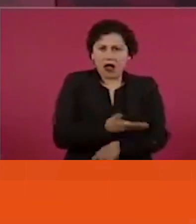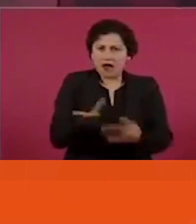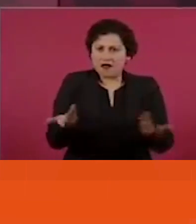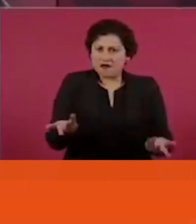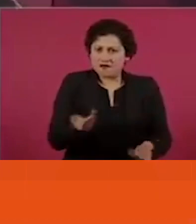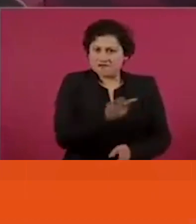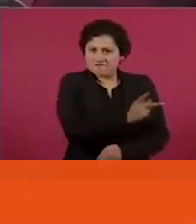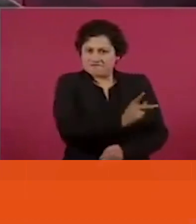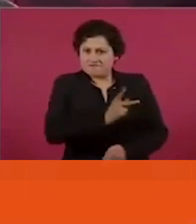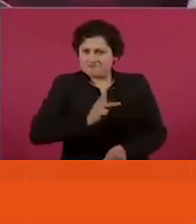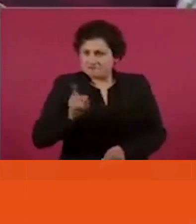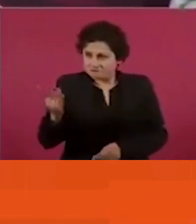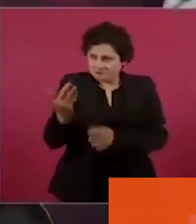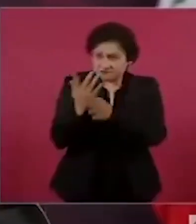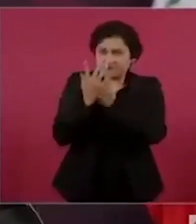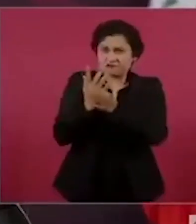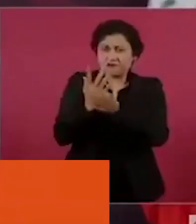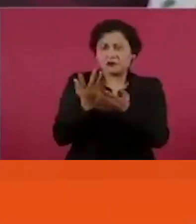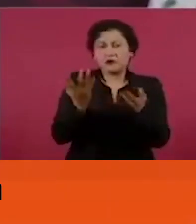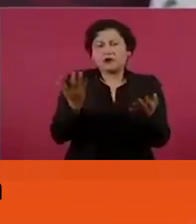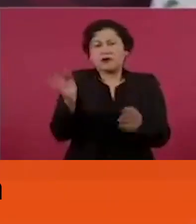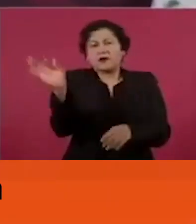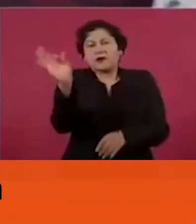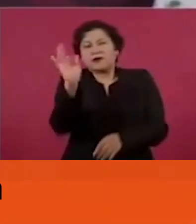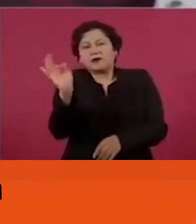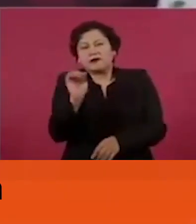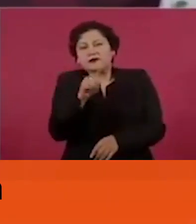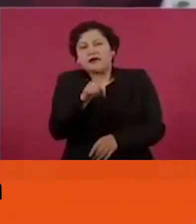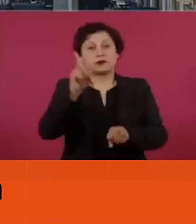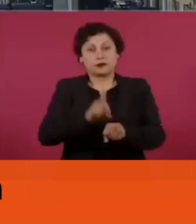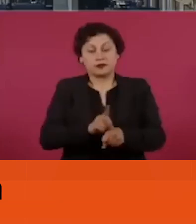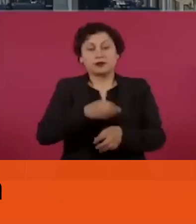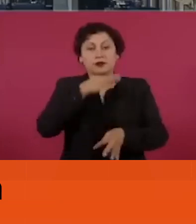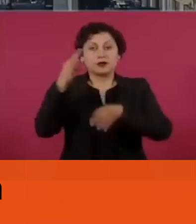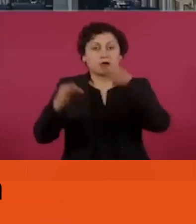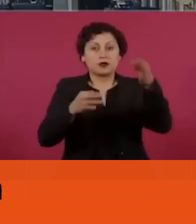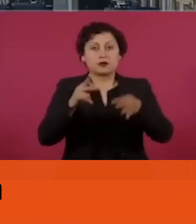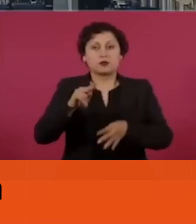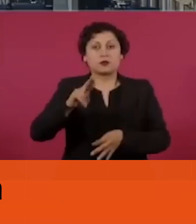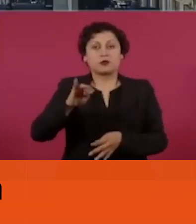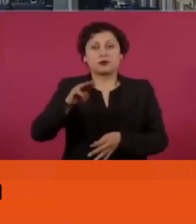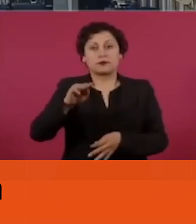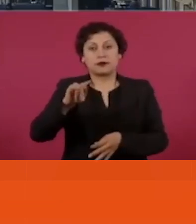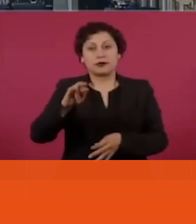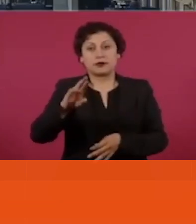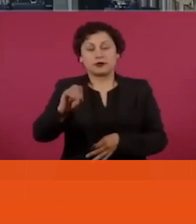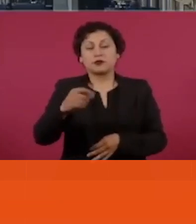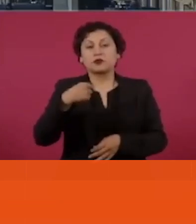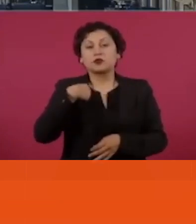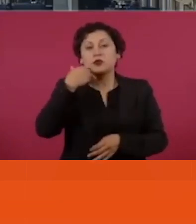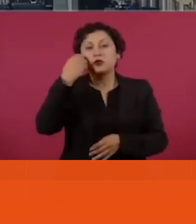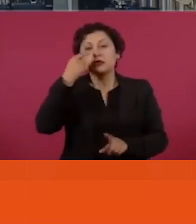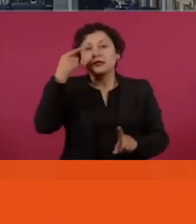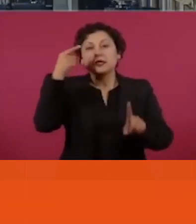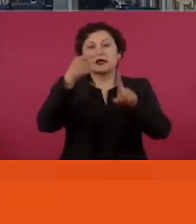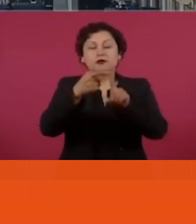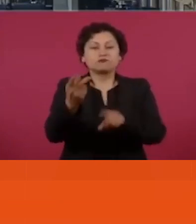debe ser Zapata. Pero hoy no me voy a meter al. Quería puntualizar en la sobre su